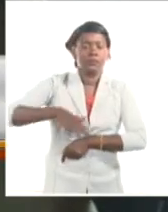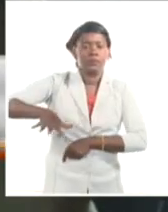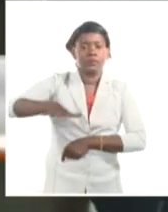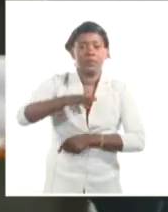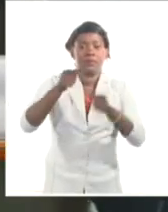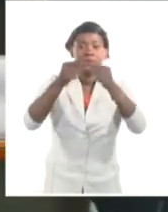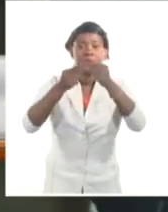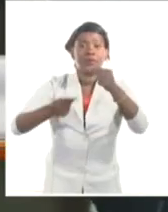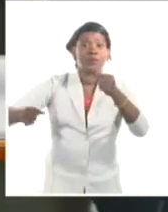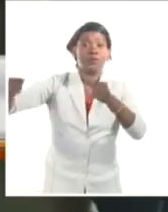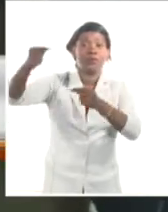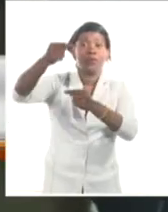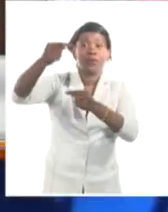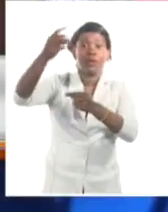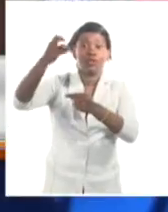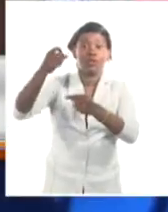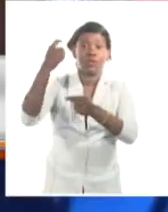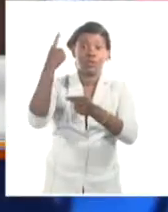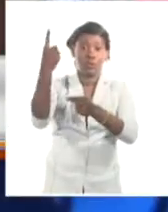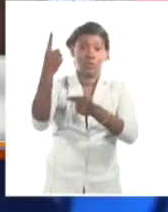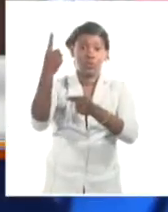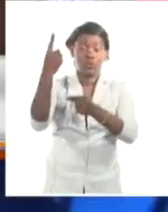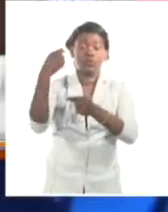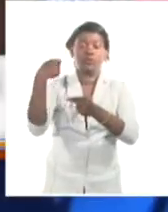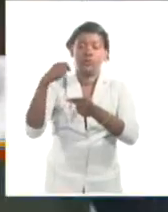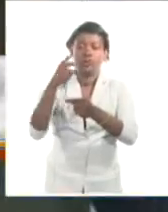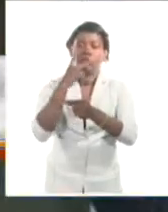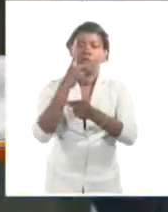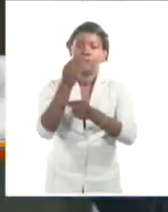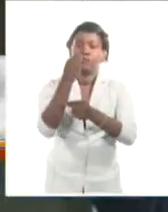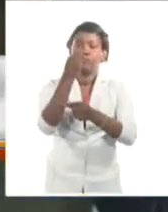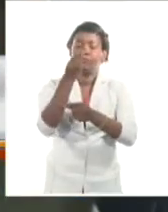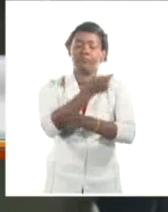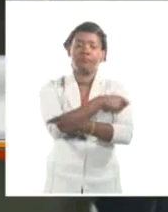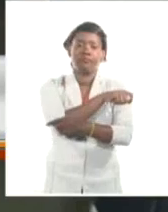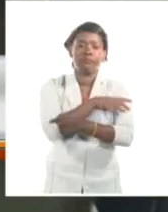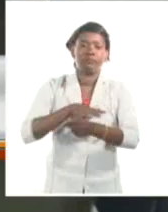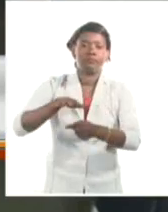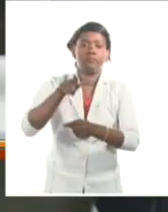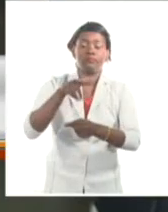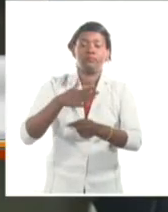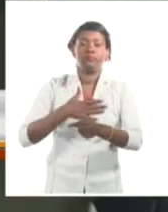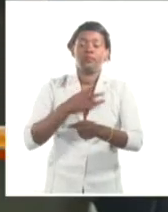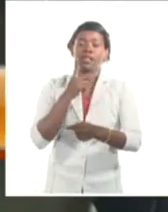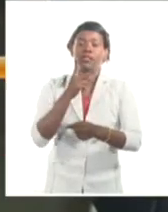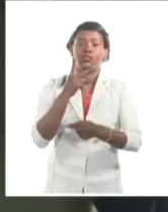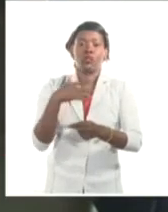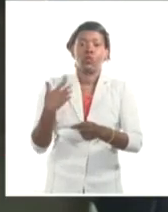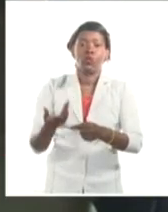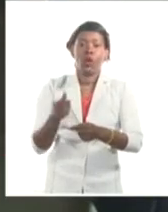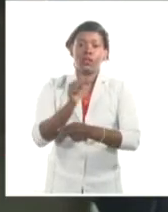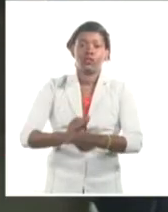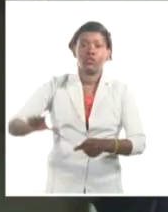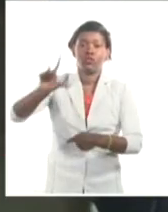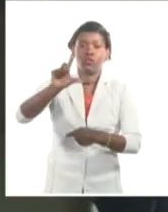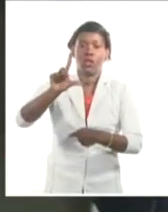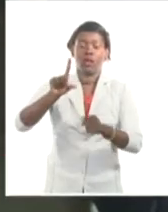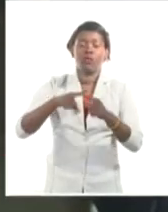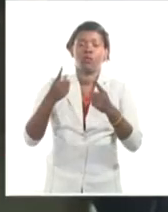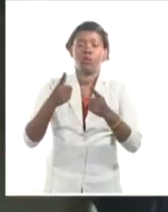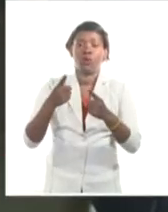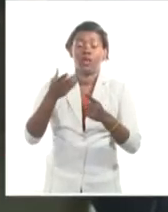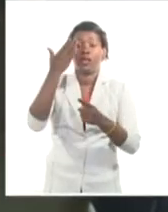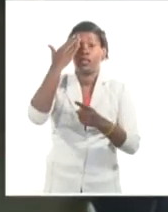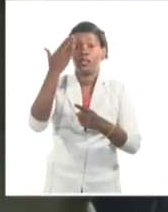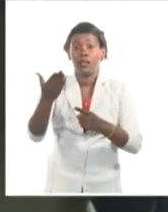y la prioridad que tiene esto como una de las líneas principales hoy y de lo que significa lo que hizo esta Revolución lo que está haciendo hoy en